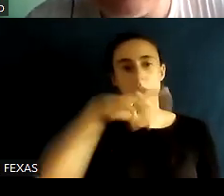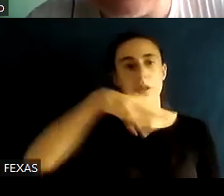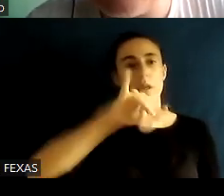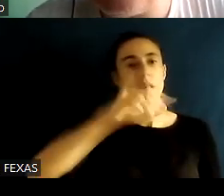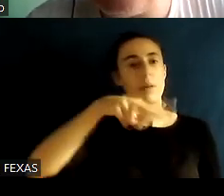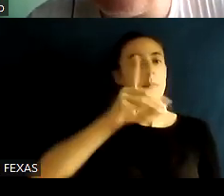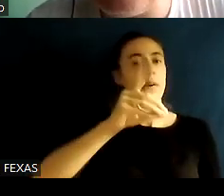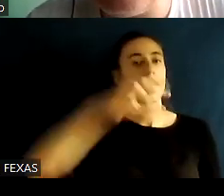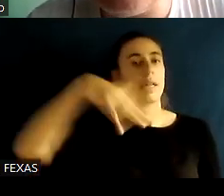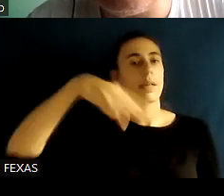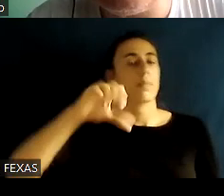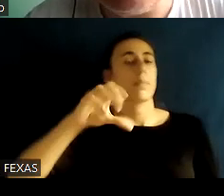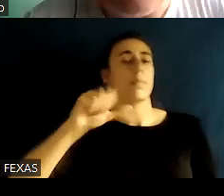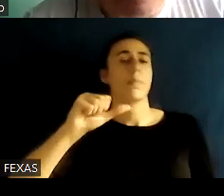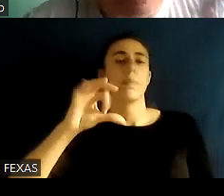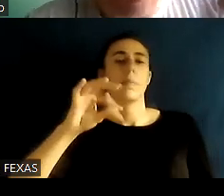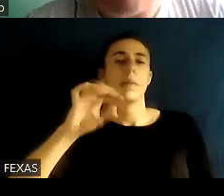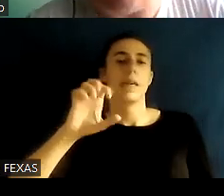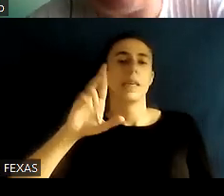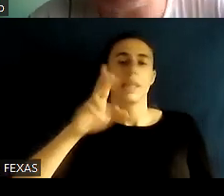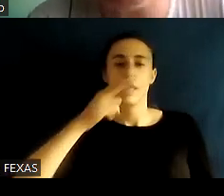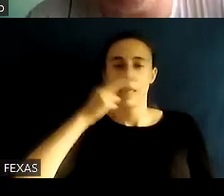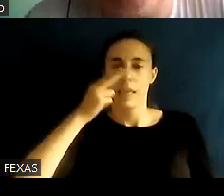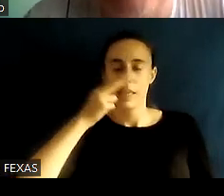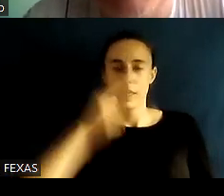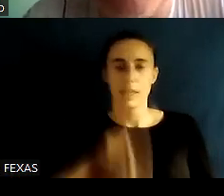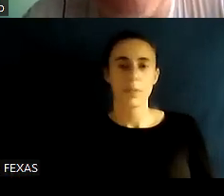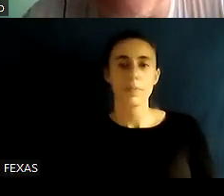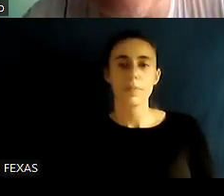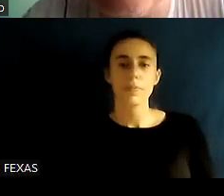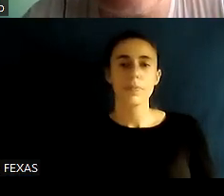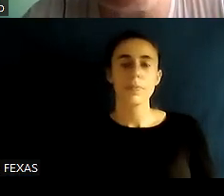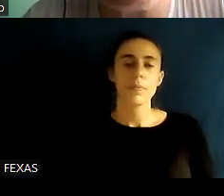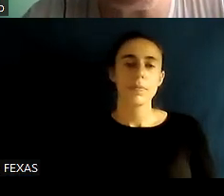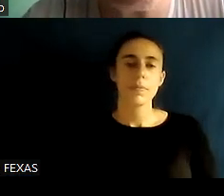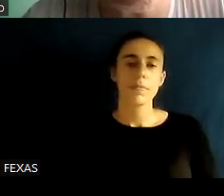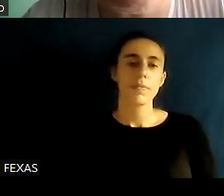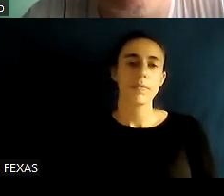muy interesante en todo este contexto que estamos comentando hoy.